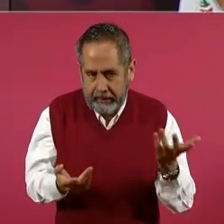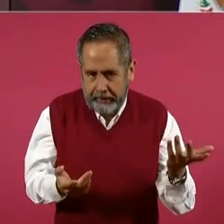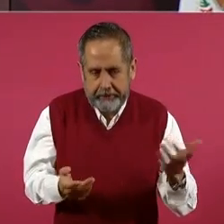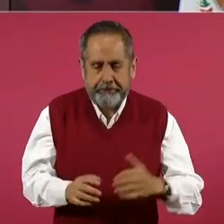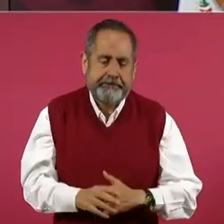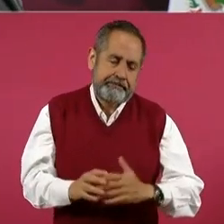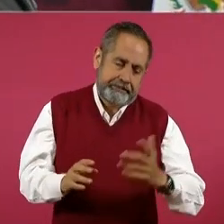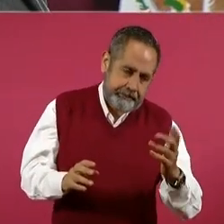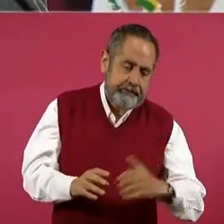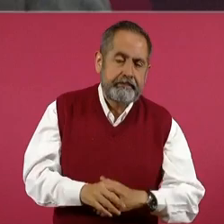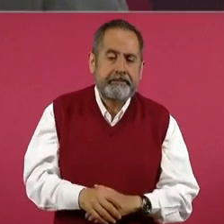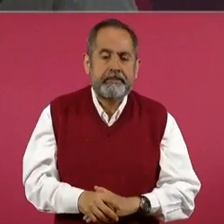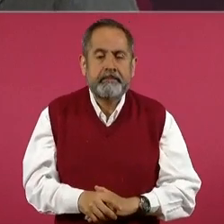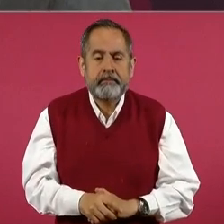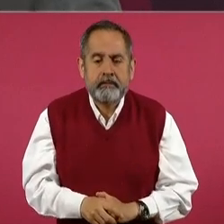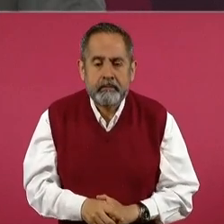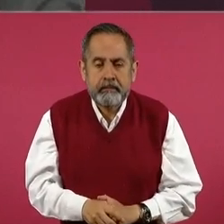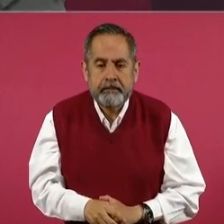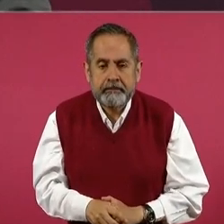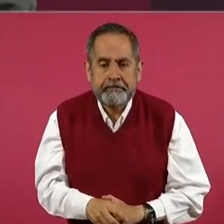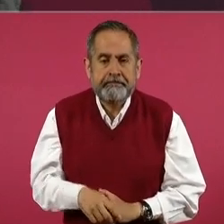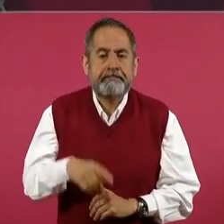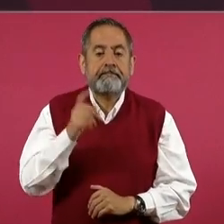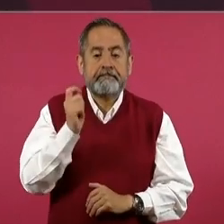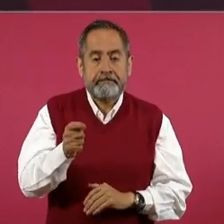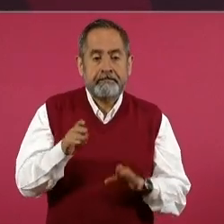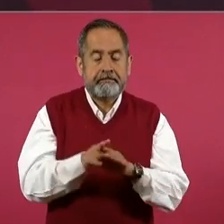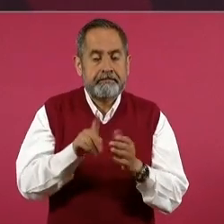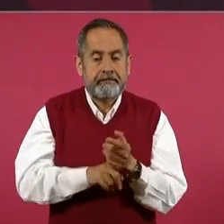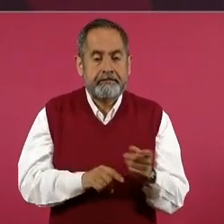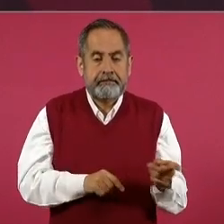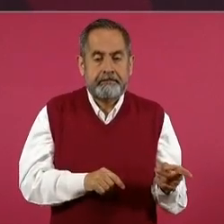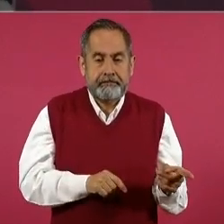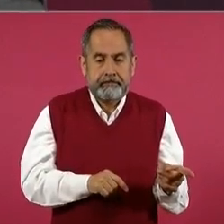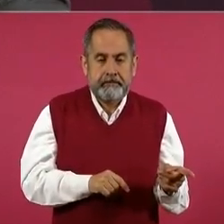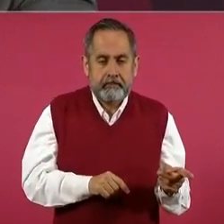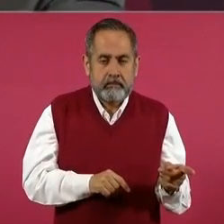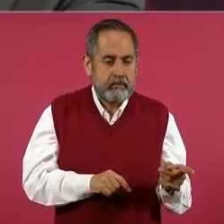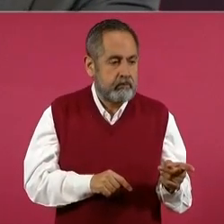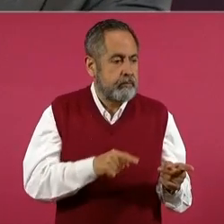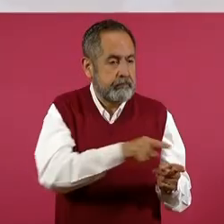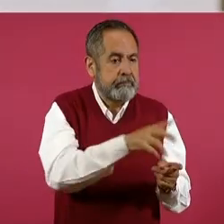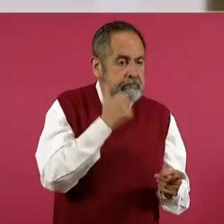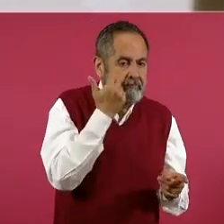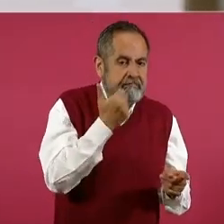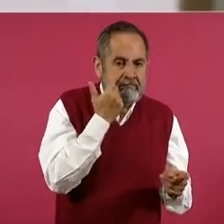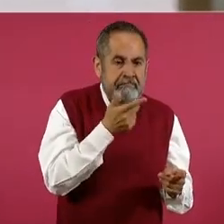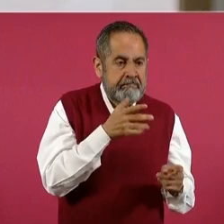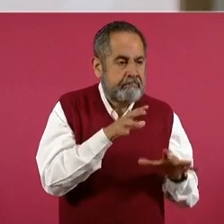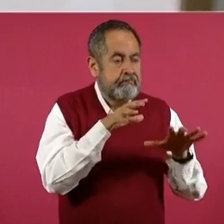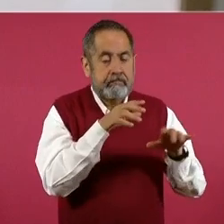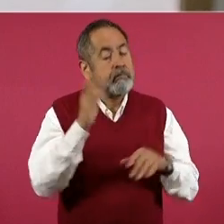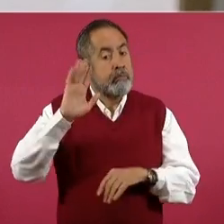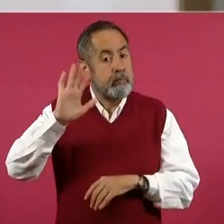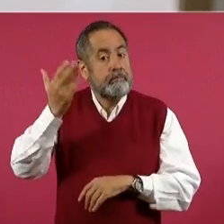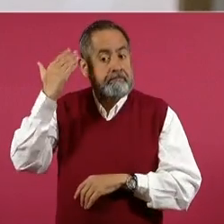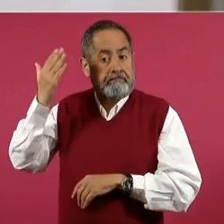Y entonces esto lleva a la detención de Duarte,